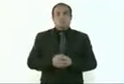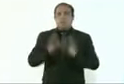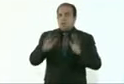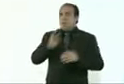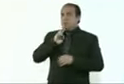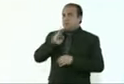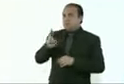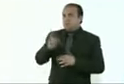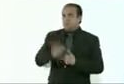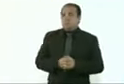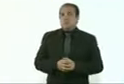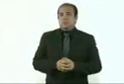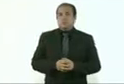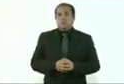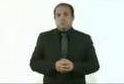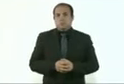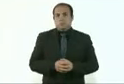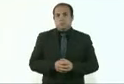contestamos.